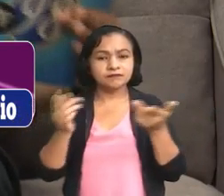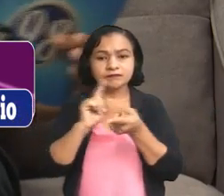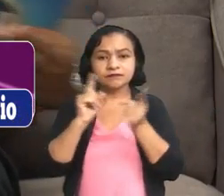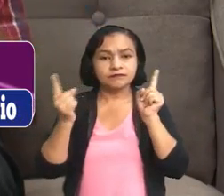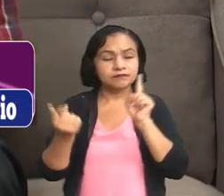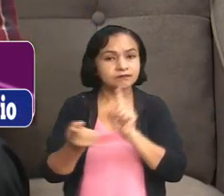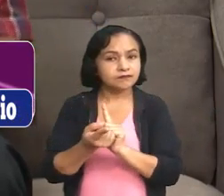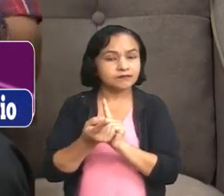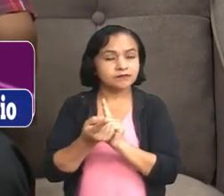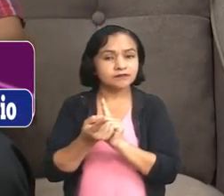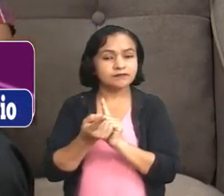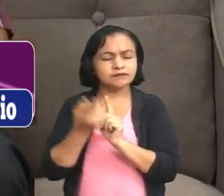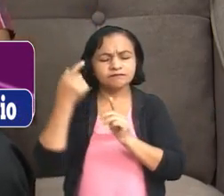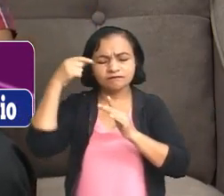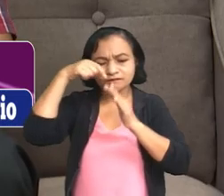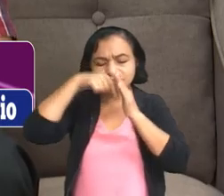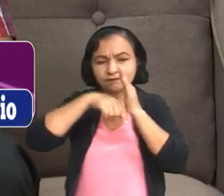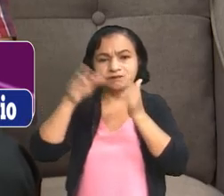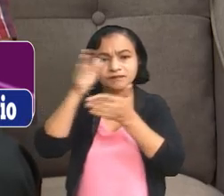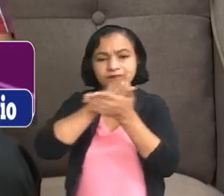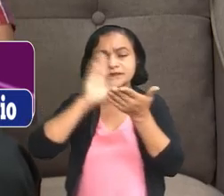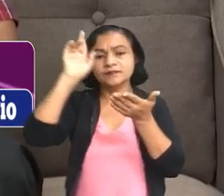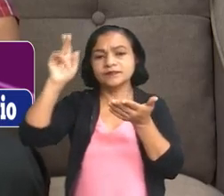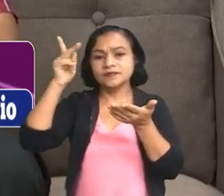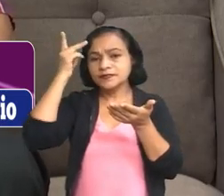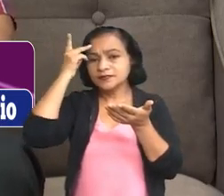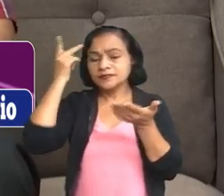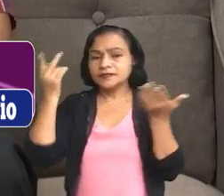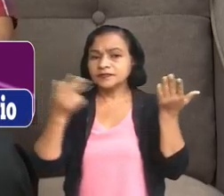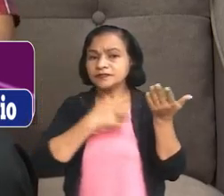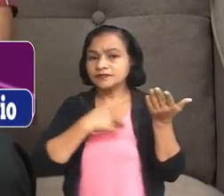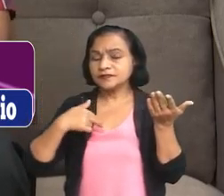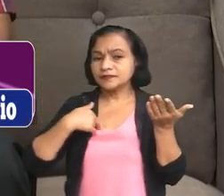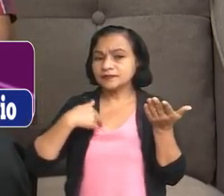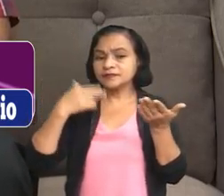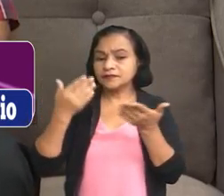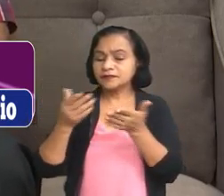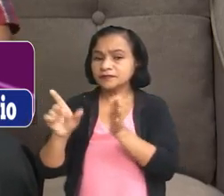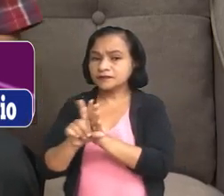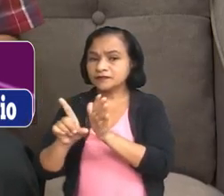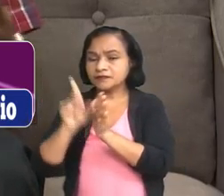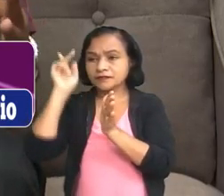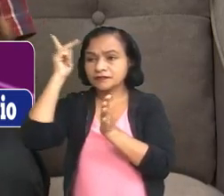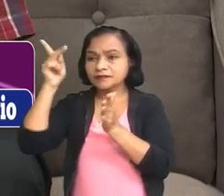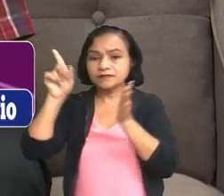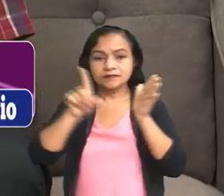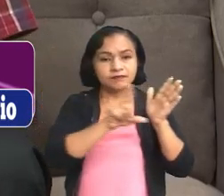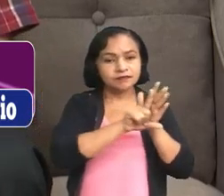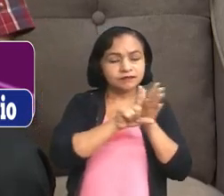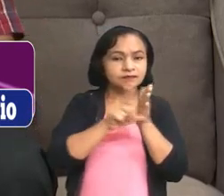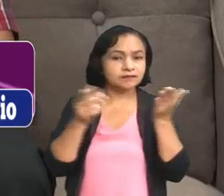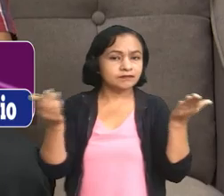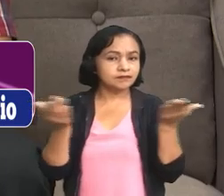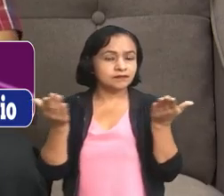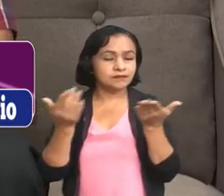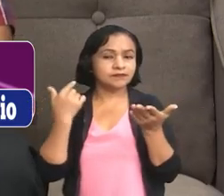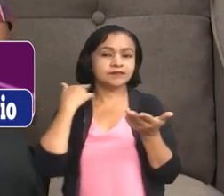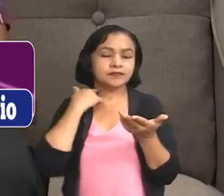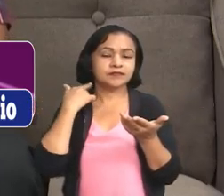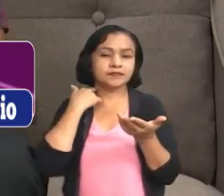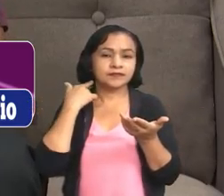transformaciones a mayor profundidad de algunas políticas, hacer algunas políticas leyes? ¿Qué es lo que puede continuar siempre, claro,